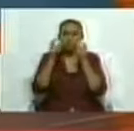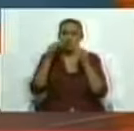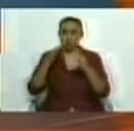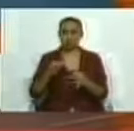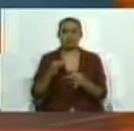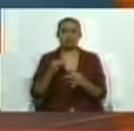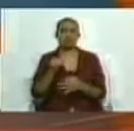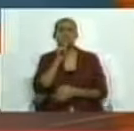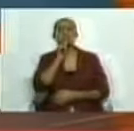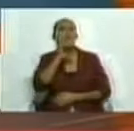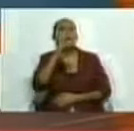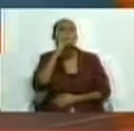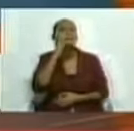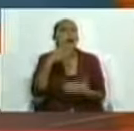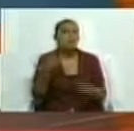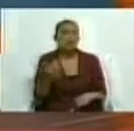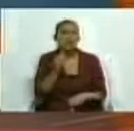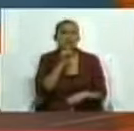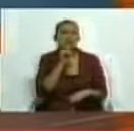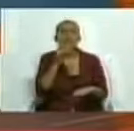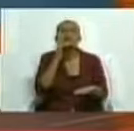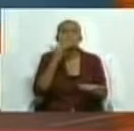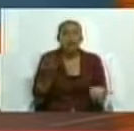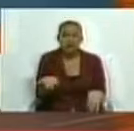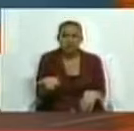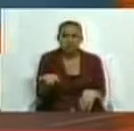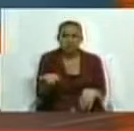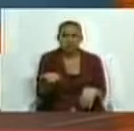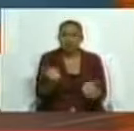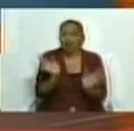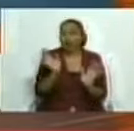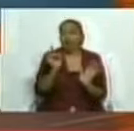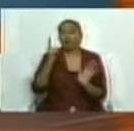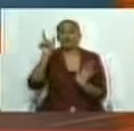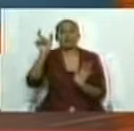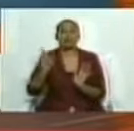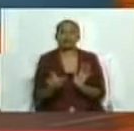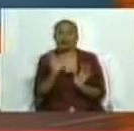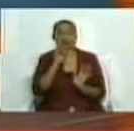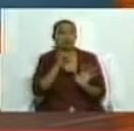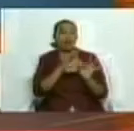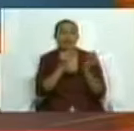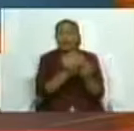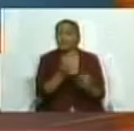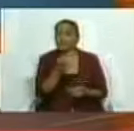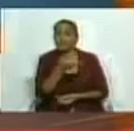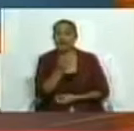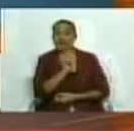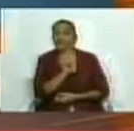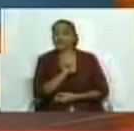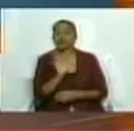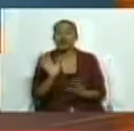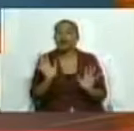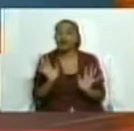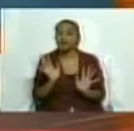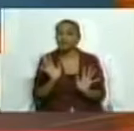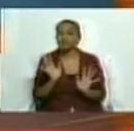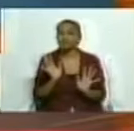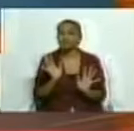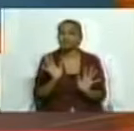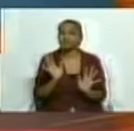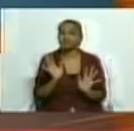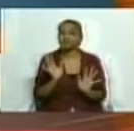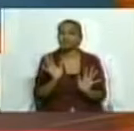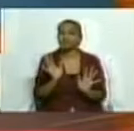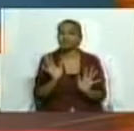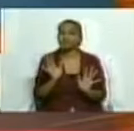mental que noene familia en este país y no les importa absolutamente nada entonces cada uno cuando usted vea